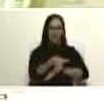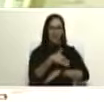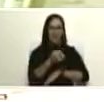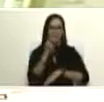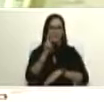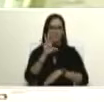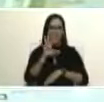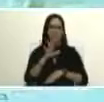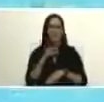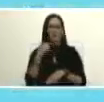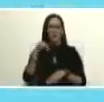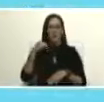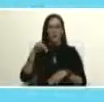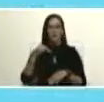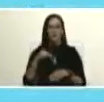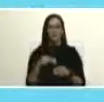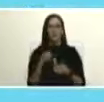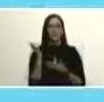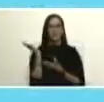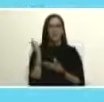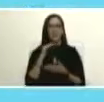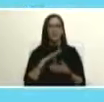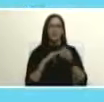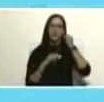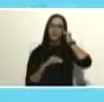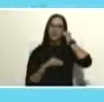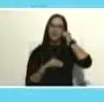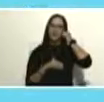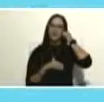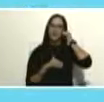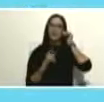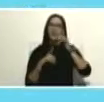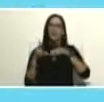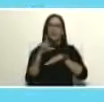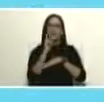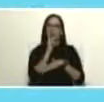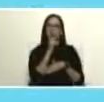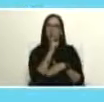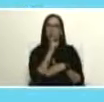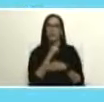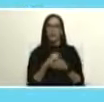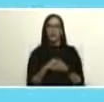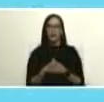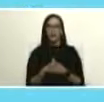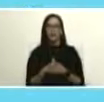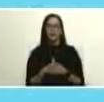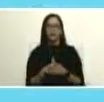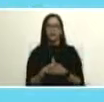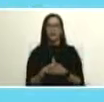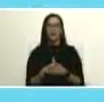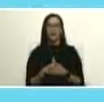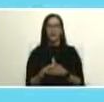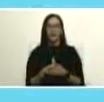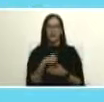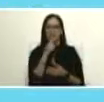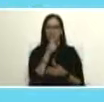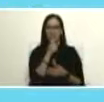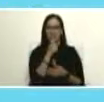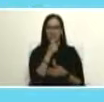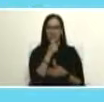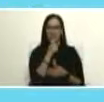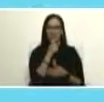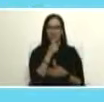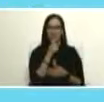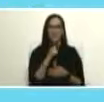noviembre. Allá está el liceo que lleva el nombre, nada más y nada menos, que el